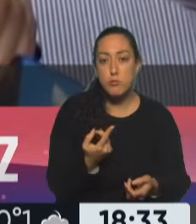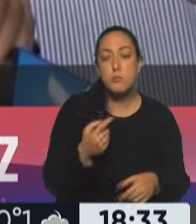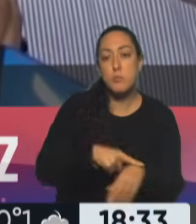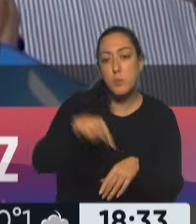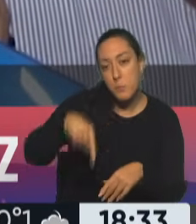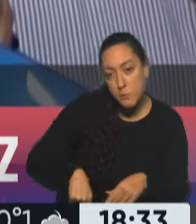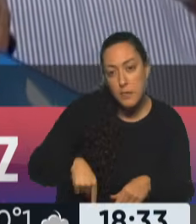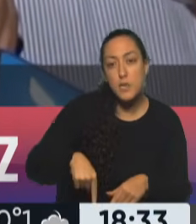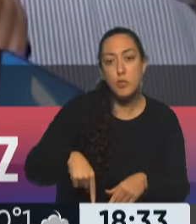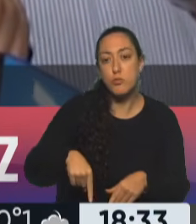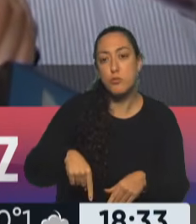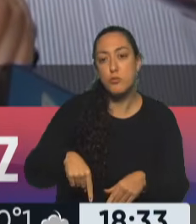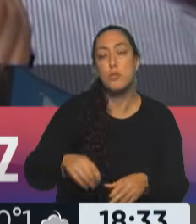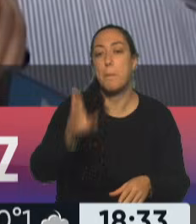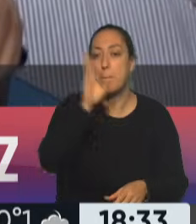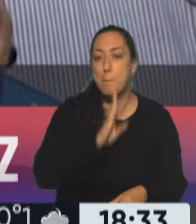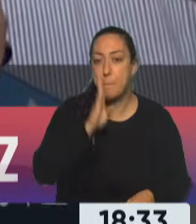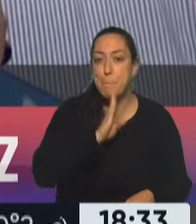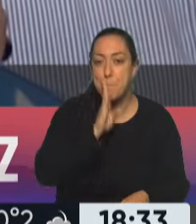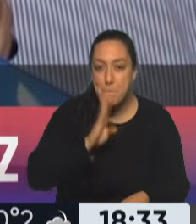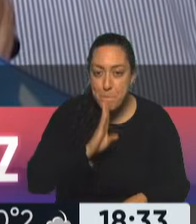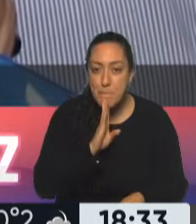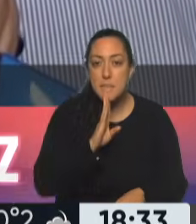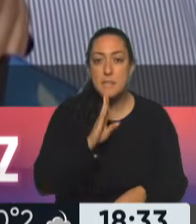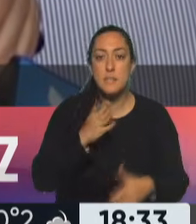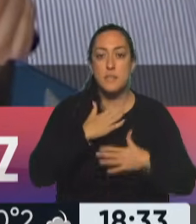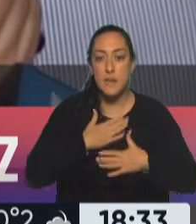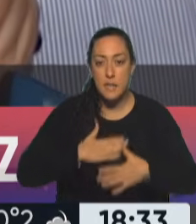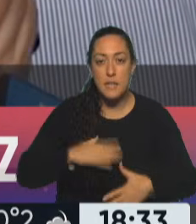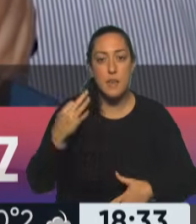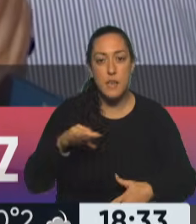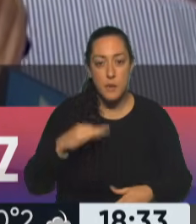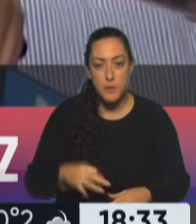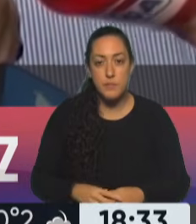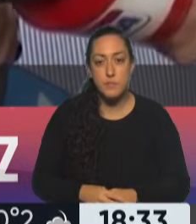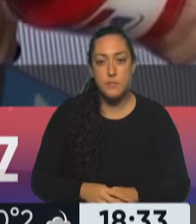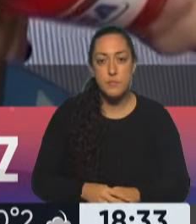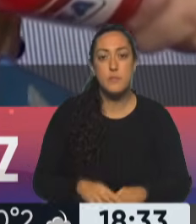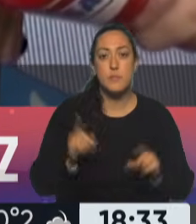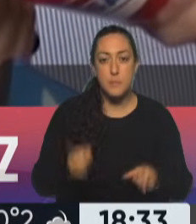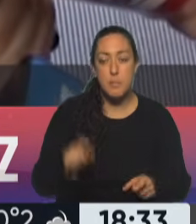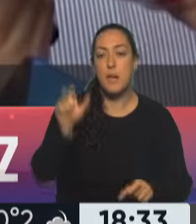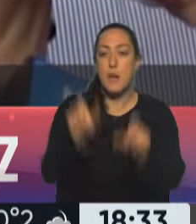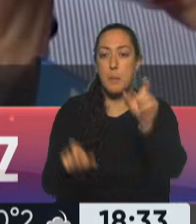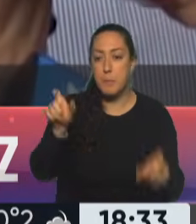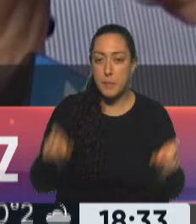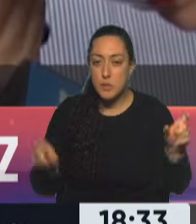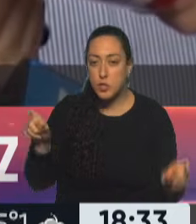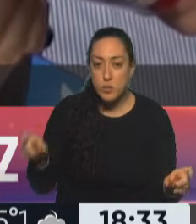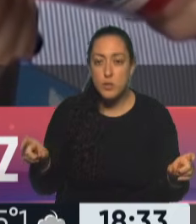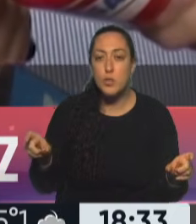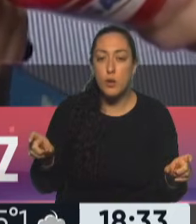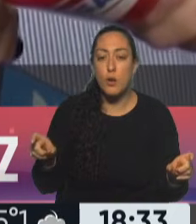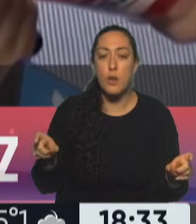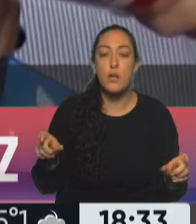momentos es paciencia y mucha serenidad. Hago también un llamado a que los personeros, ya